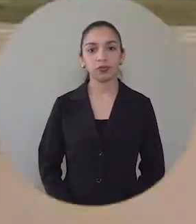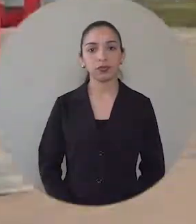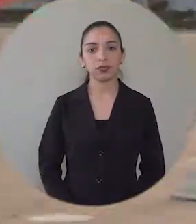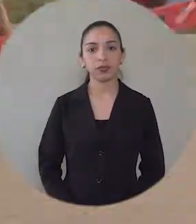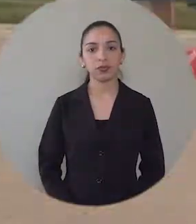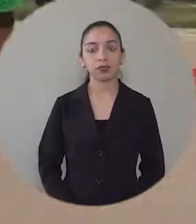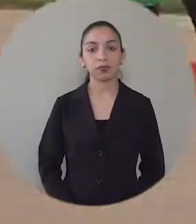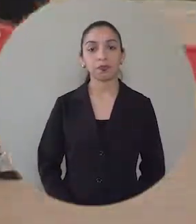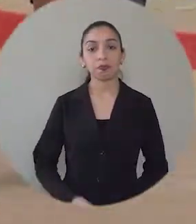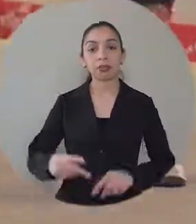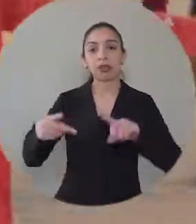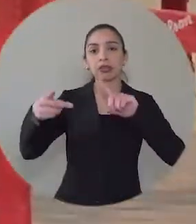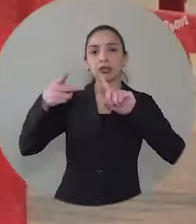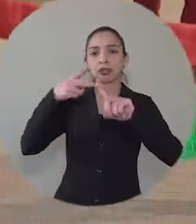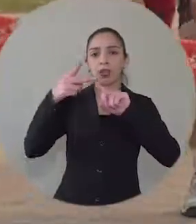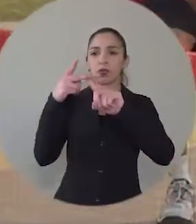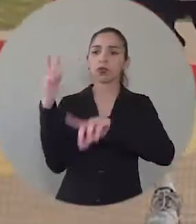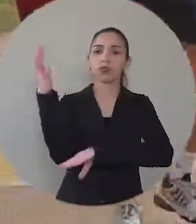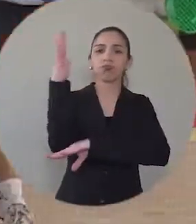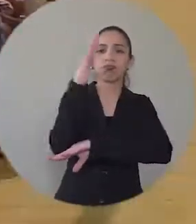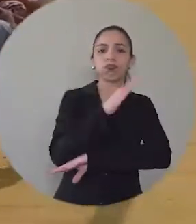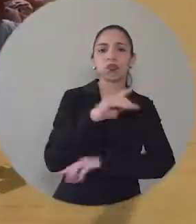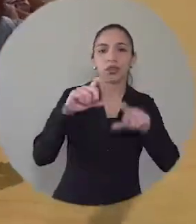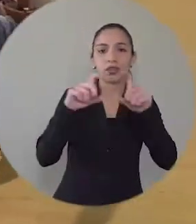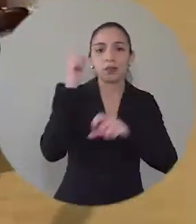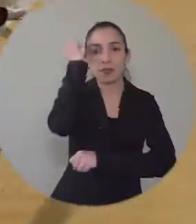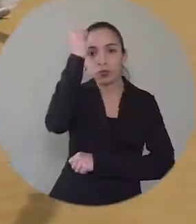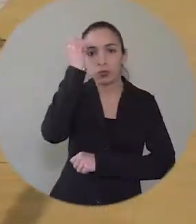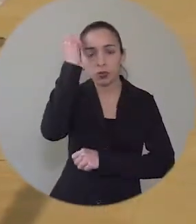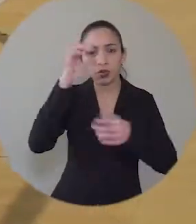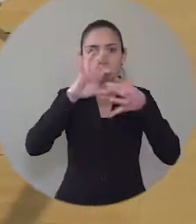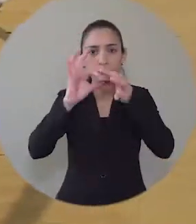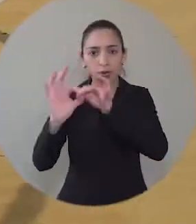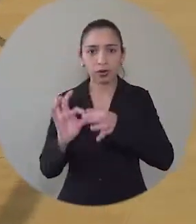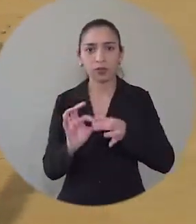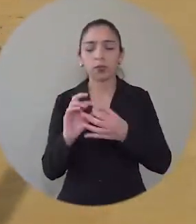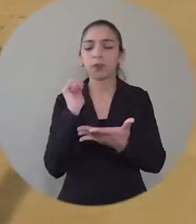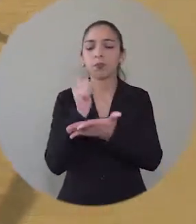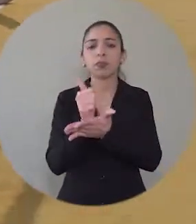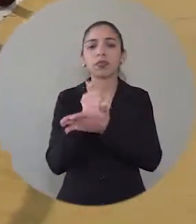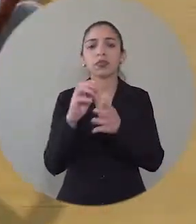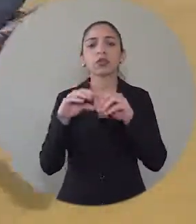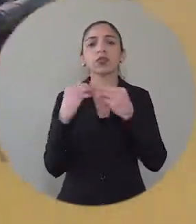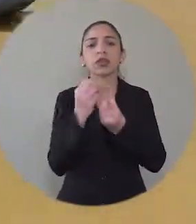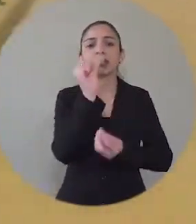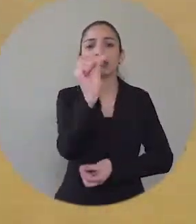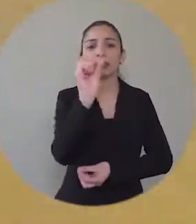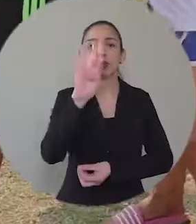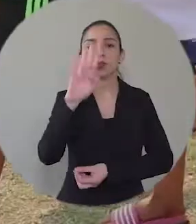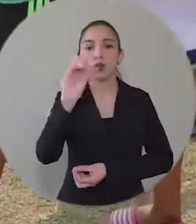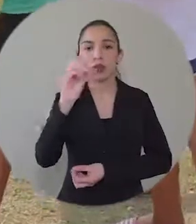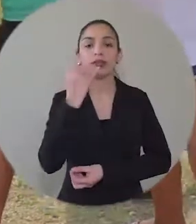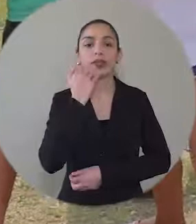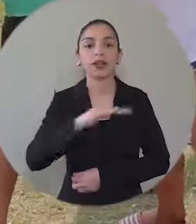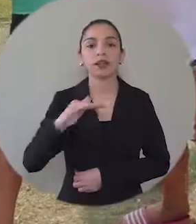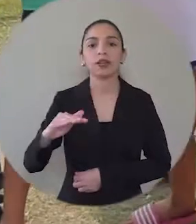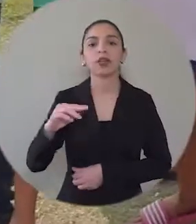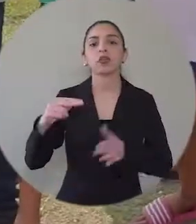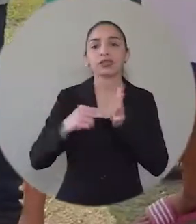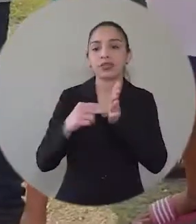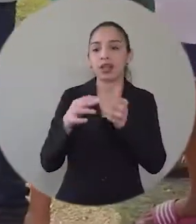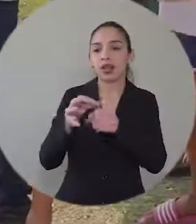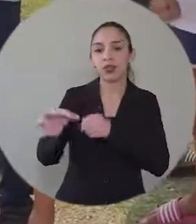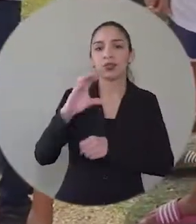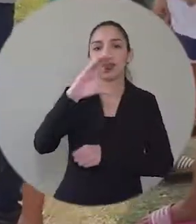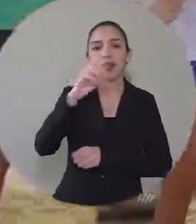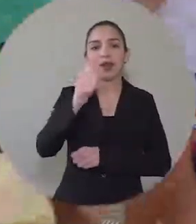En la segunda edición de Sueño Olímpico participaron unos 640 niños en Calle I San Lorenzo. En